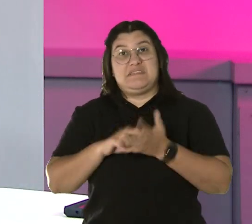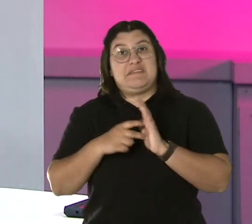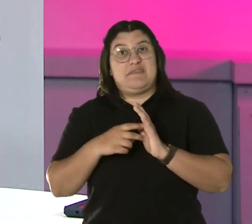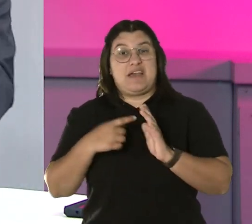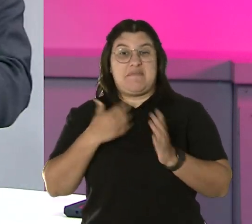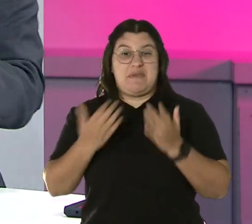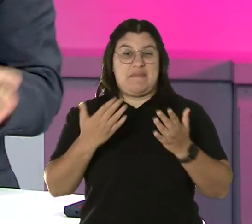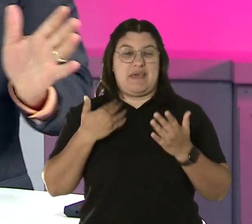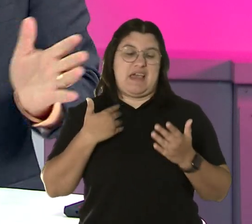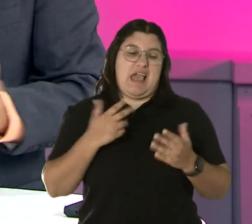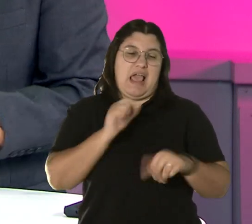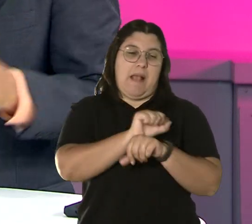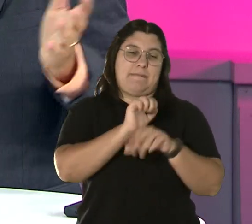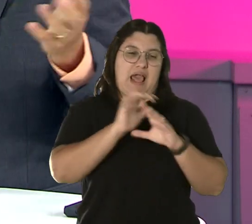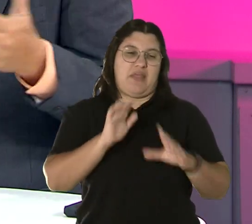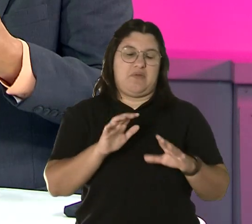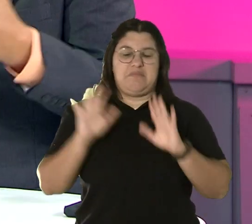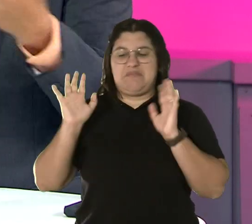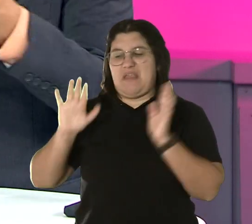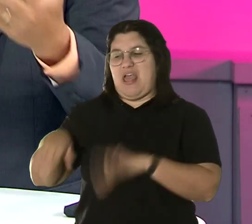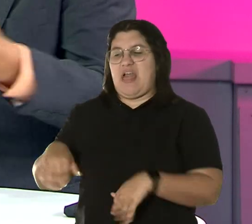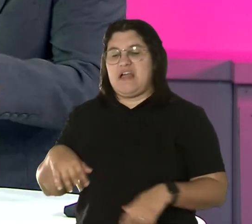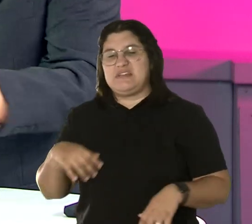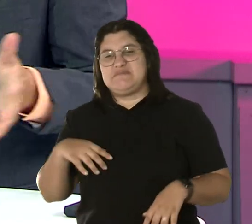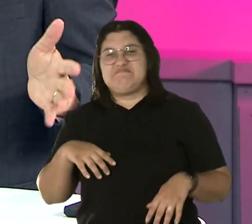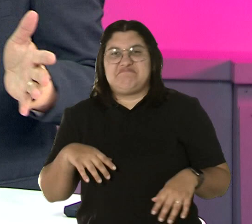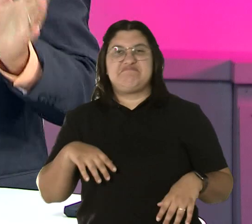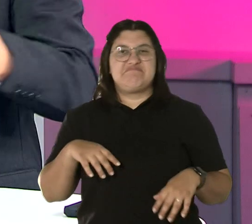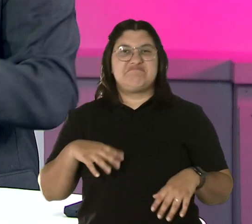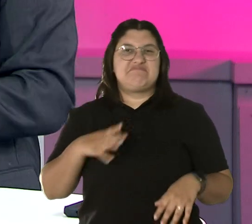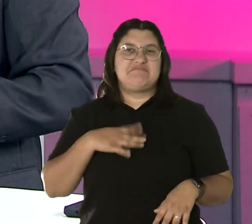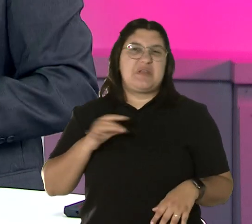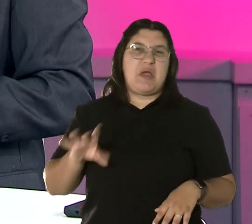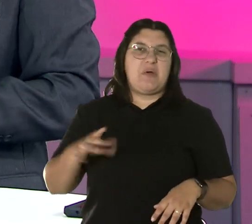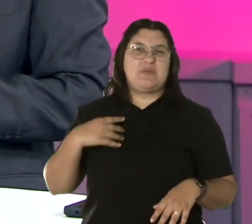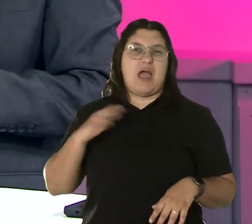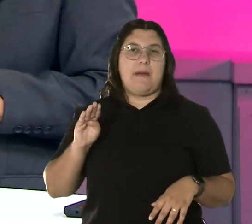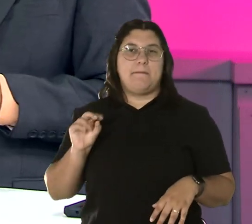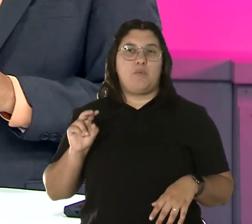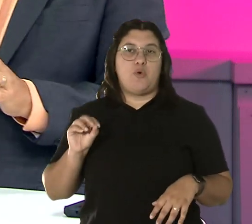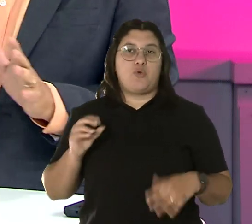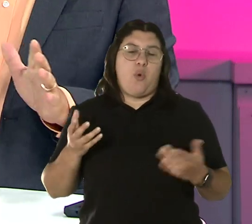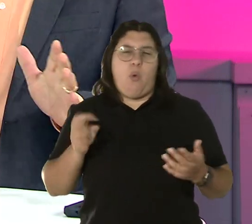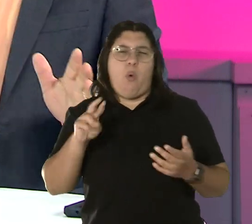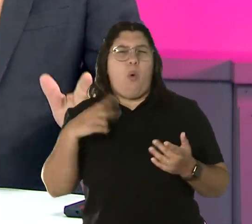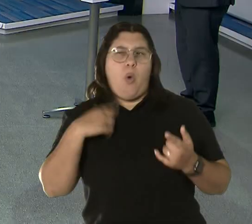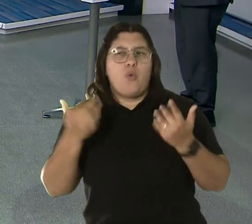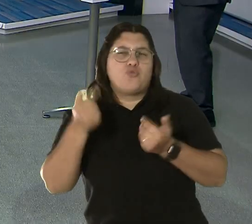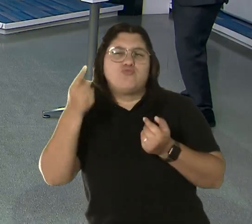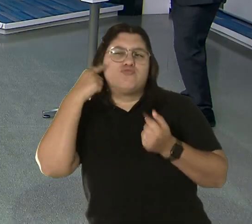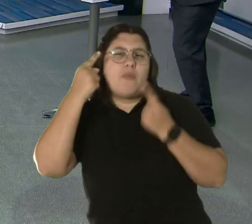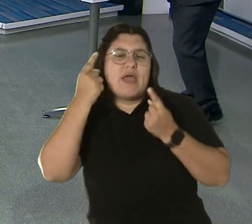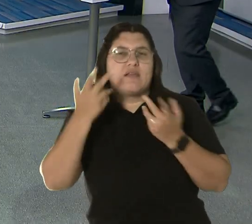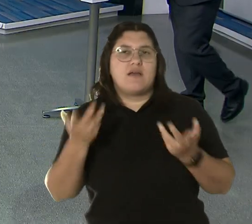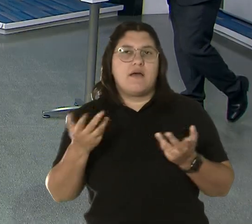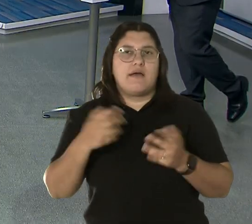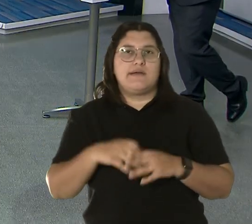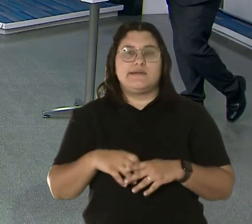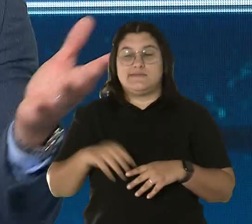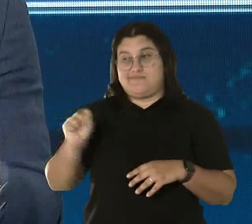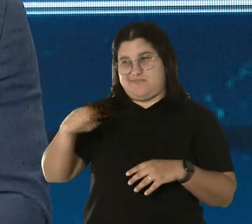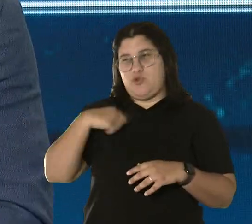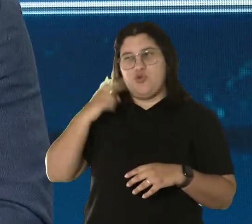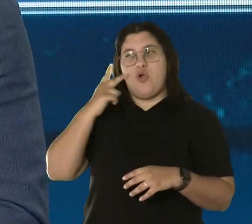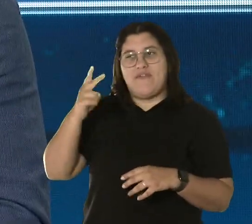motivación al empleado que lo recibió en diciembre, o ese dinero que ya no lo tiene, ni existe. Sí, seguro, mira, no sé cuál sería el caso. Yo vi el headline de